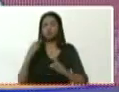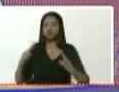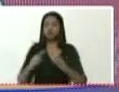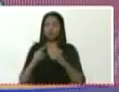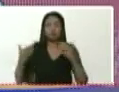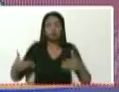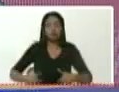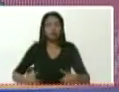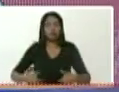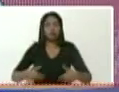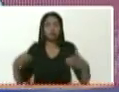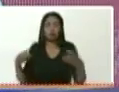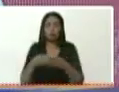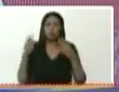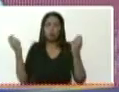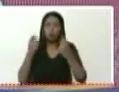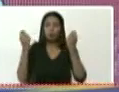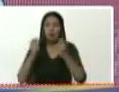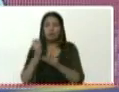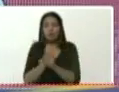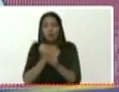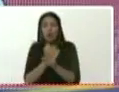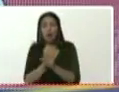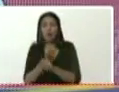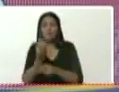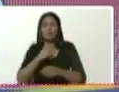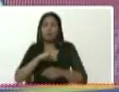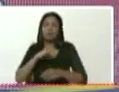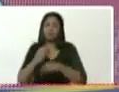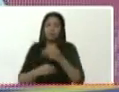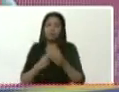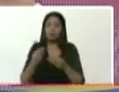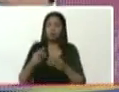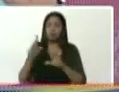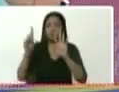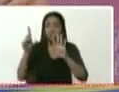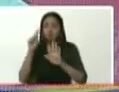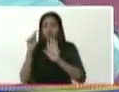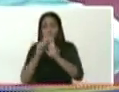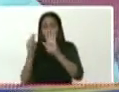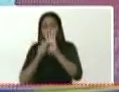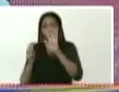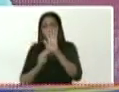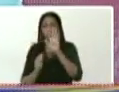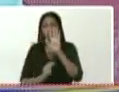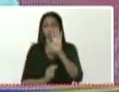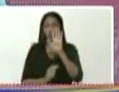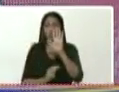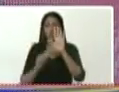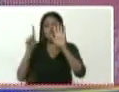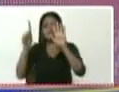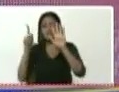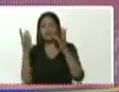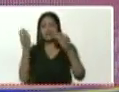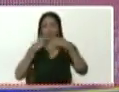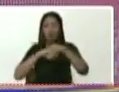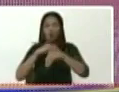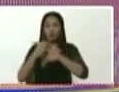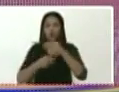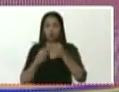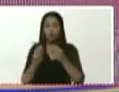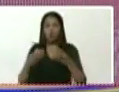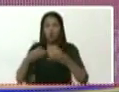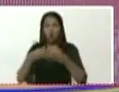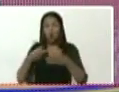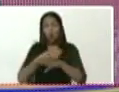intensa jornada de trabajo con los 6 puntos que se acordaron con el